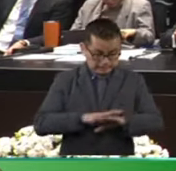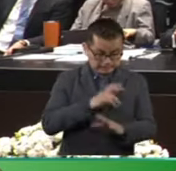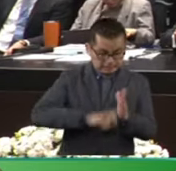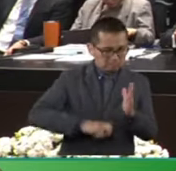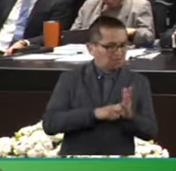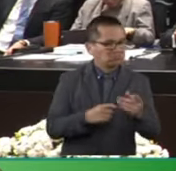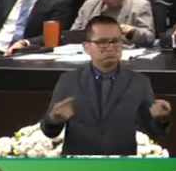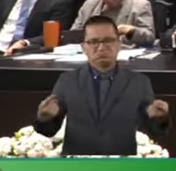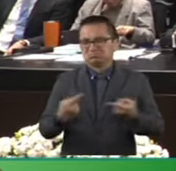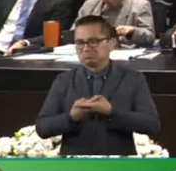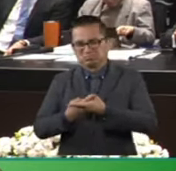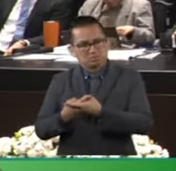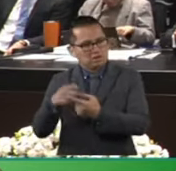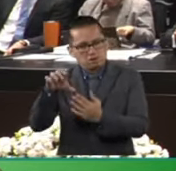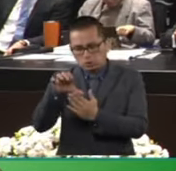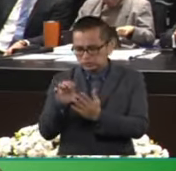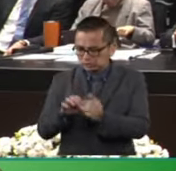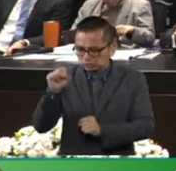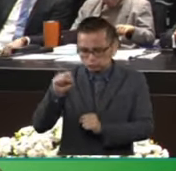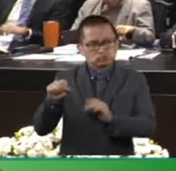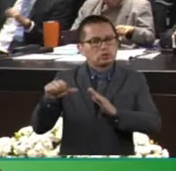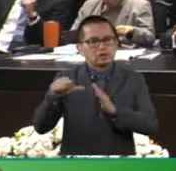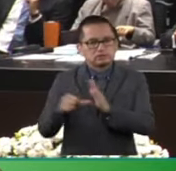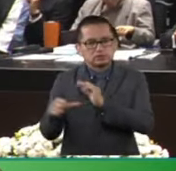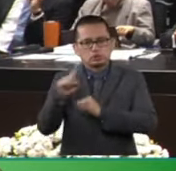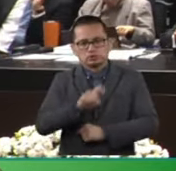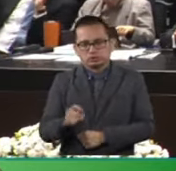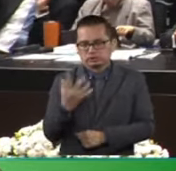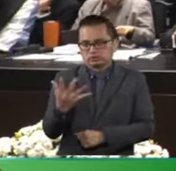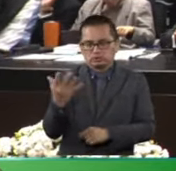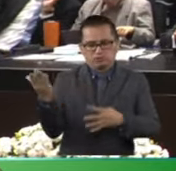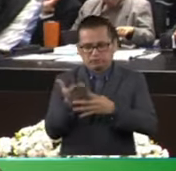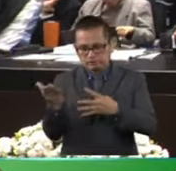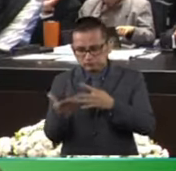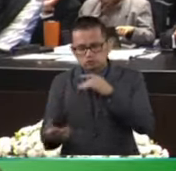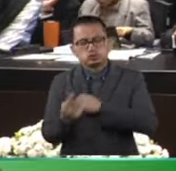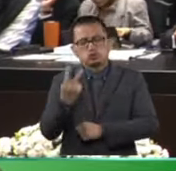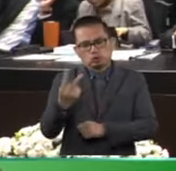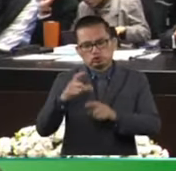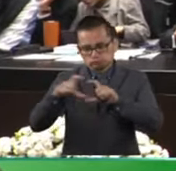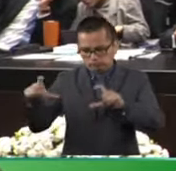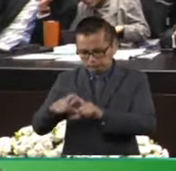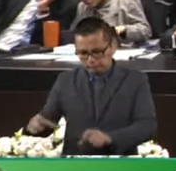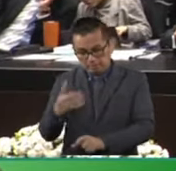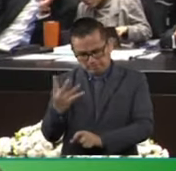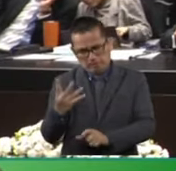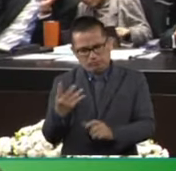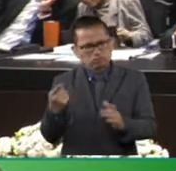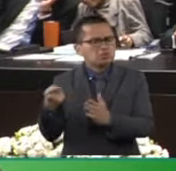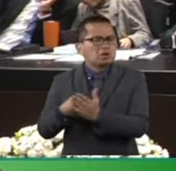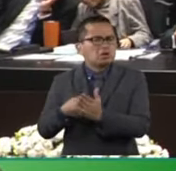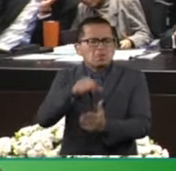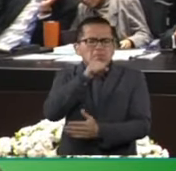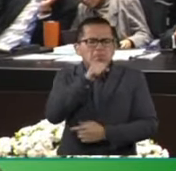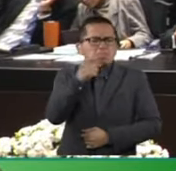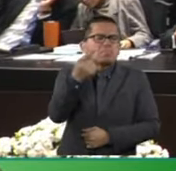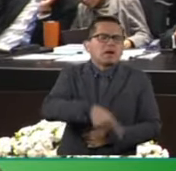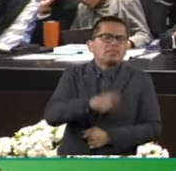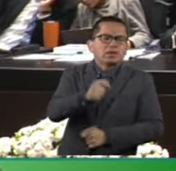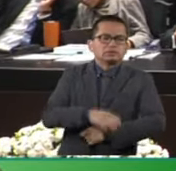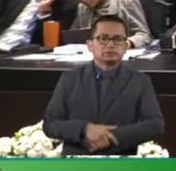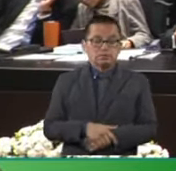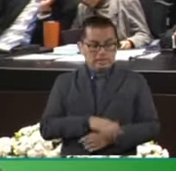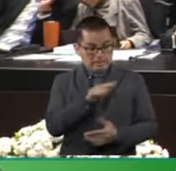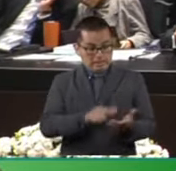artículo 105 fracción segunda cuarto párrafo que establece que las leyes electorales